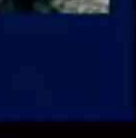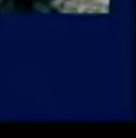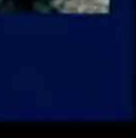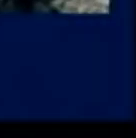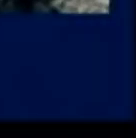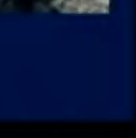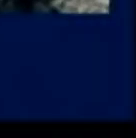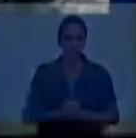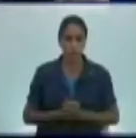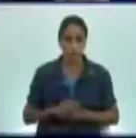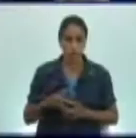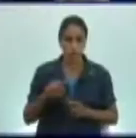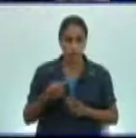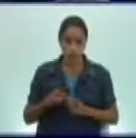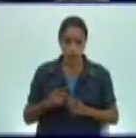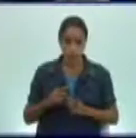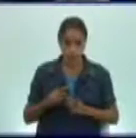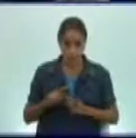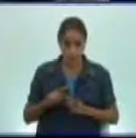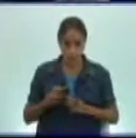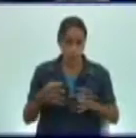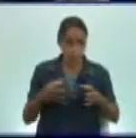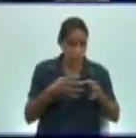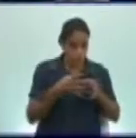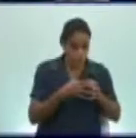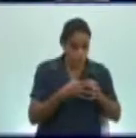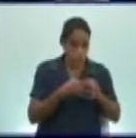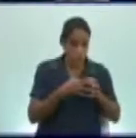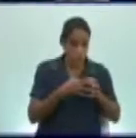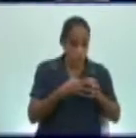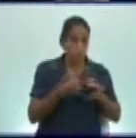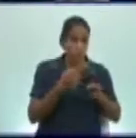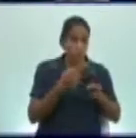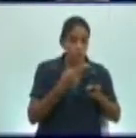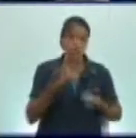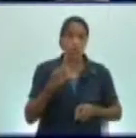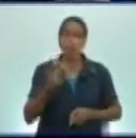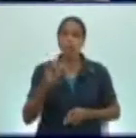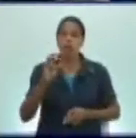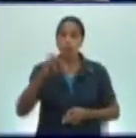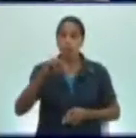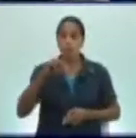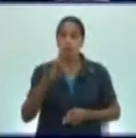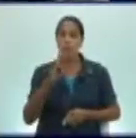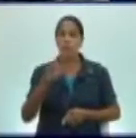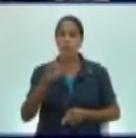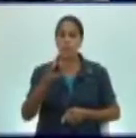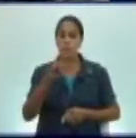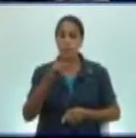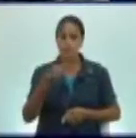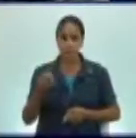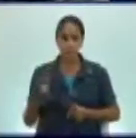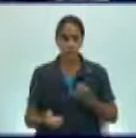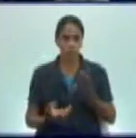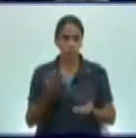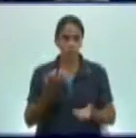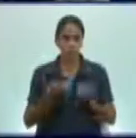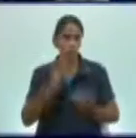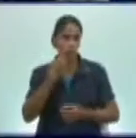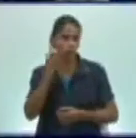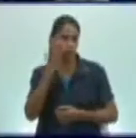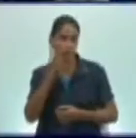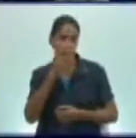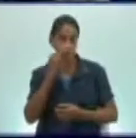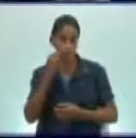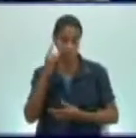Bien, otro representante de este grupo tenemos, por ejemplo, a la lombriz de fuego. Vean qué vistosa. Y también al